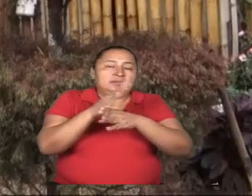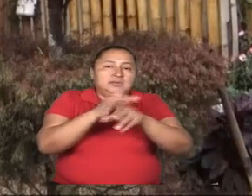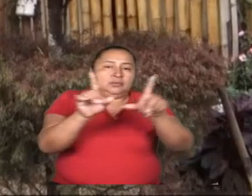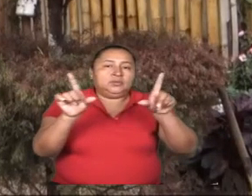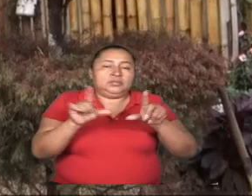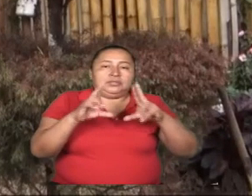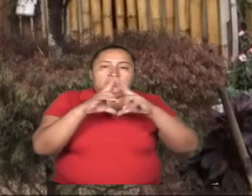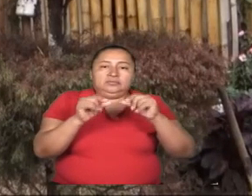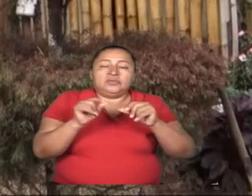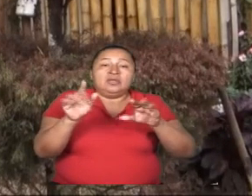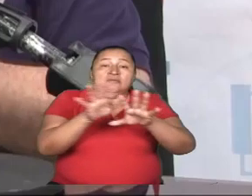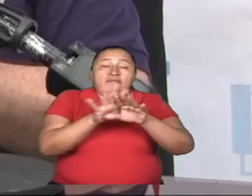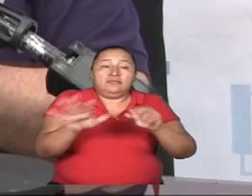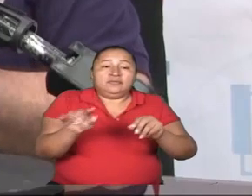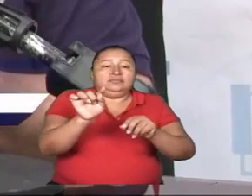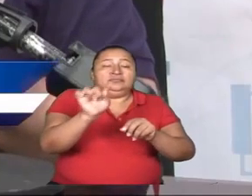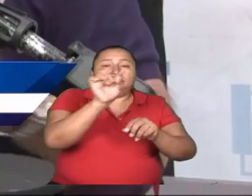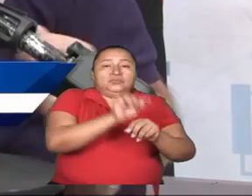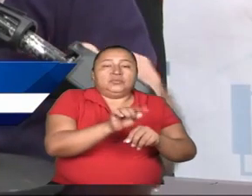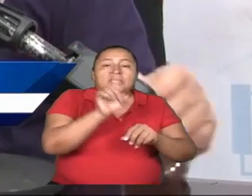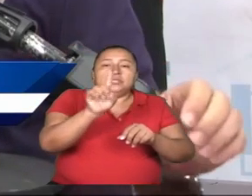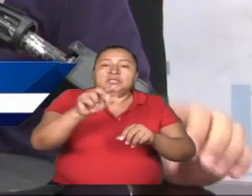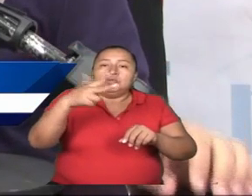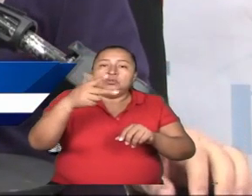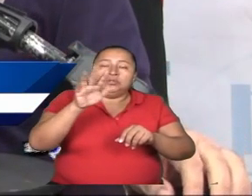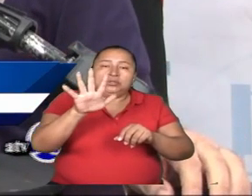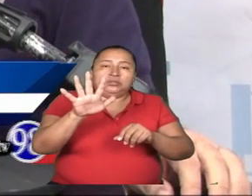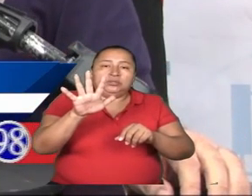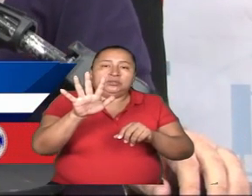país. Cerramos con